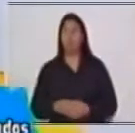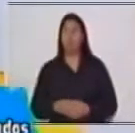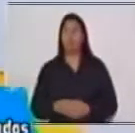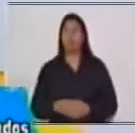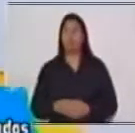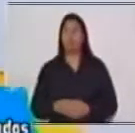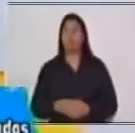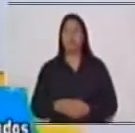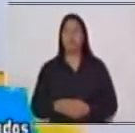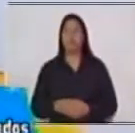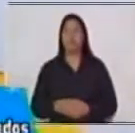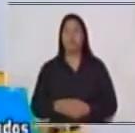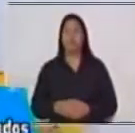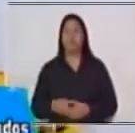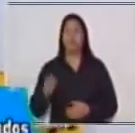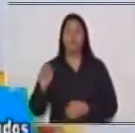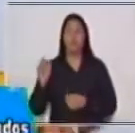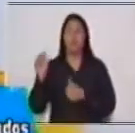297.15